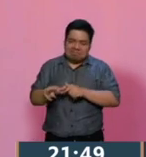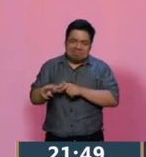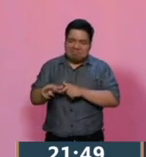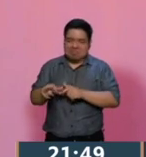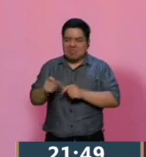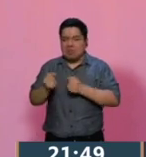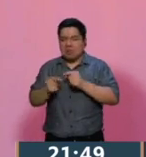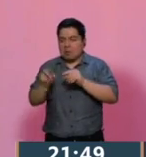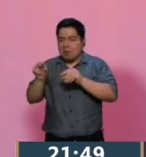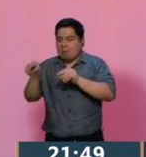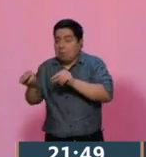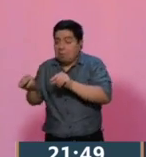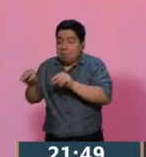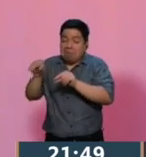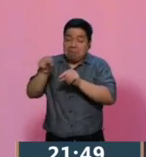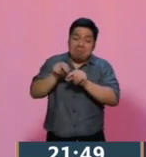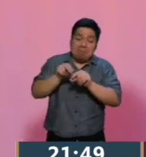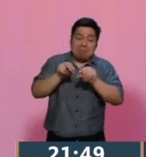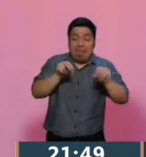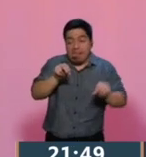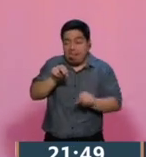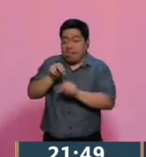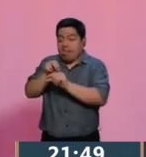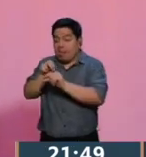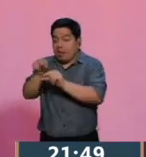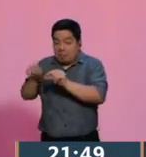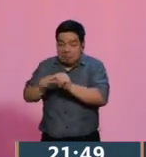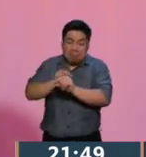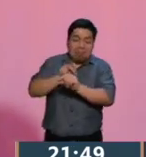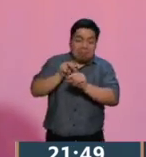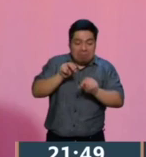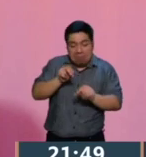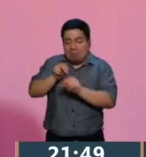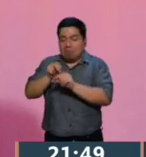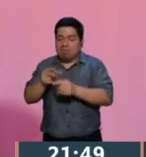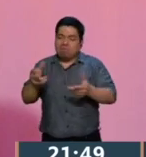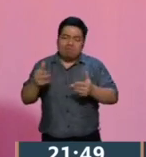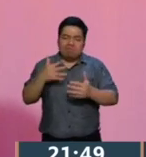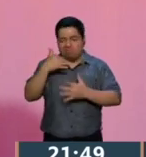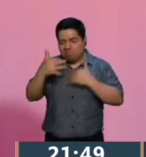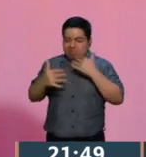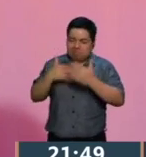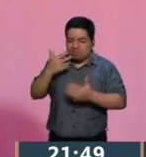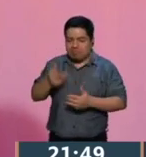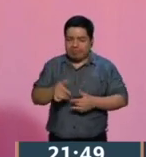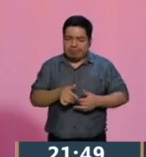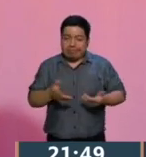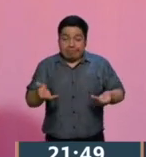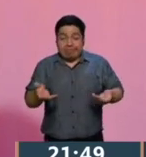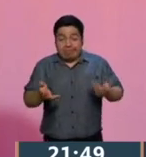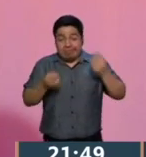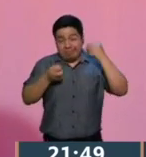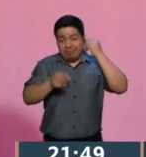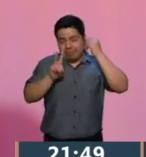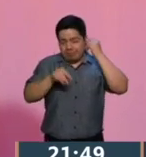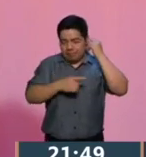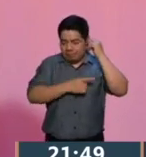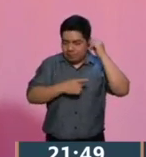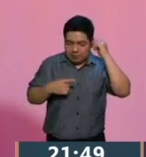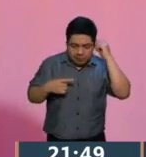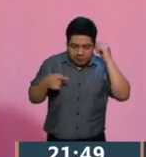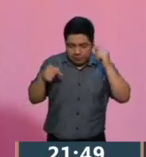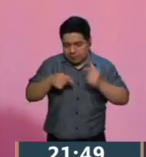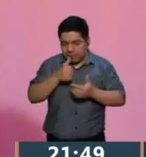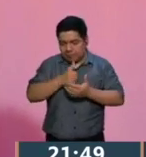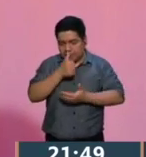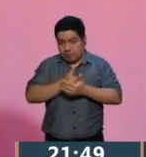sido quitar a unos para que ahora sean otros los que llevan a cabo actos de corrupción, y esa es una deuda tremenda con